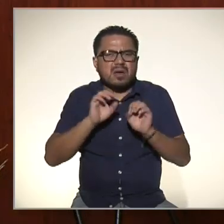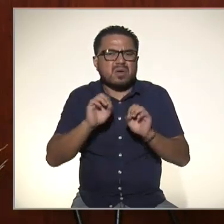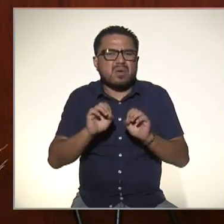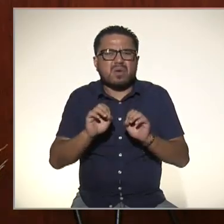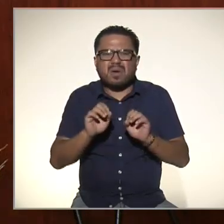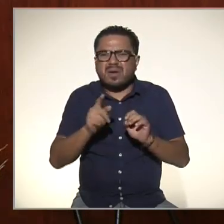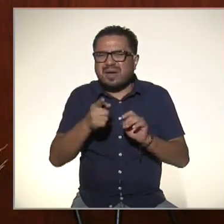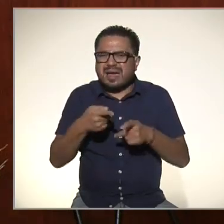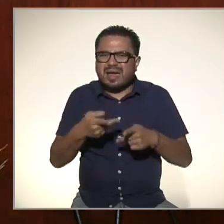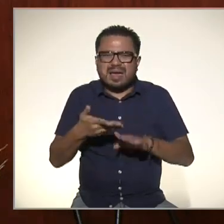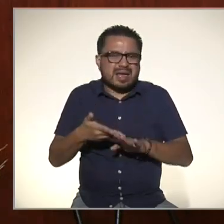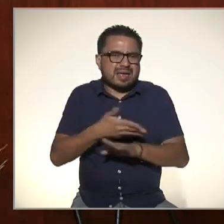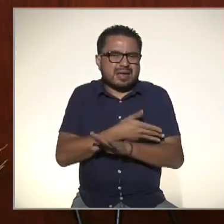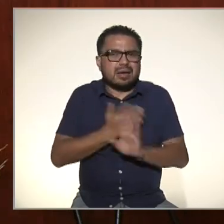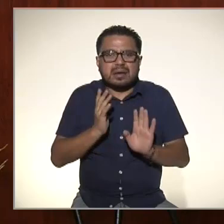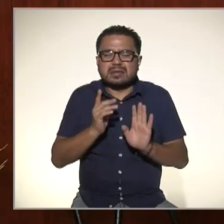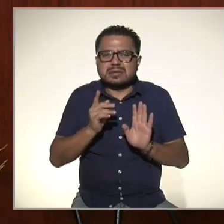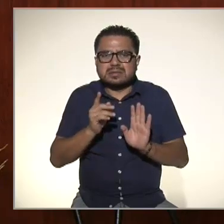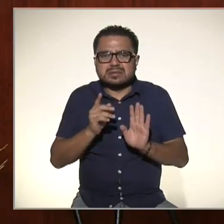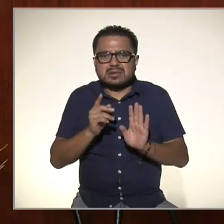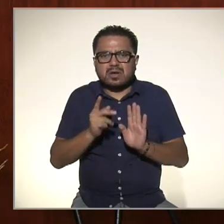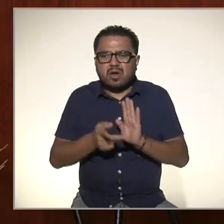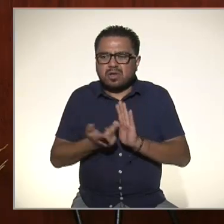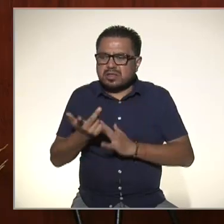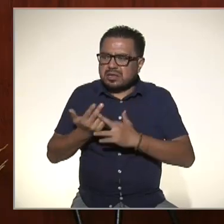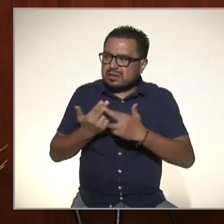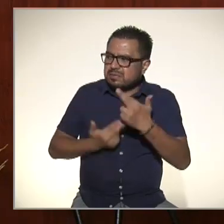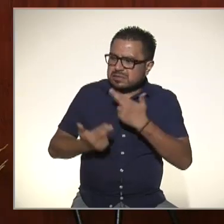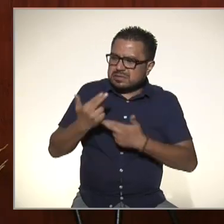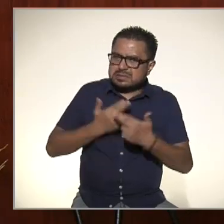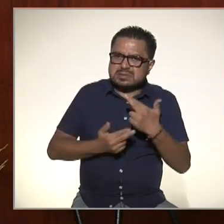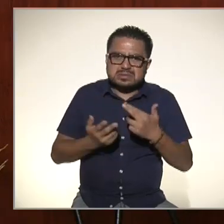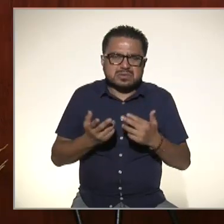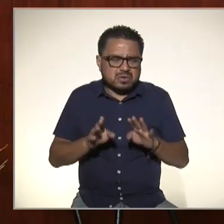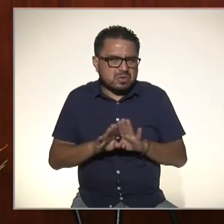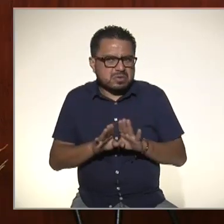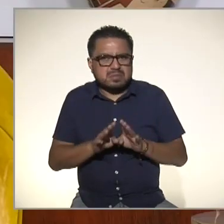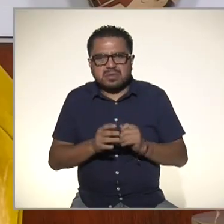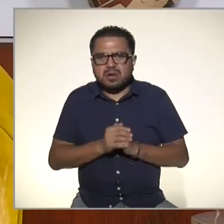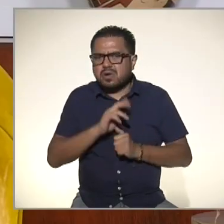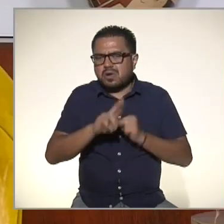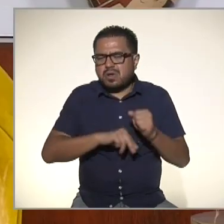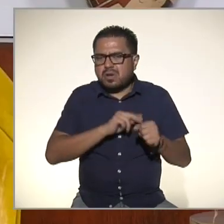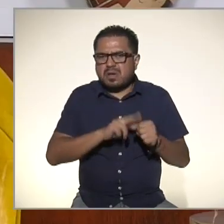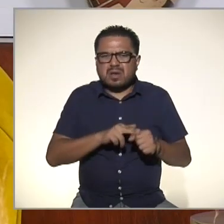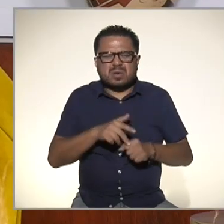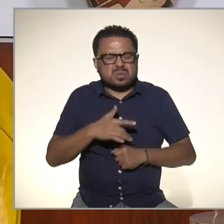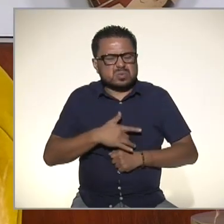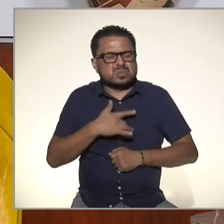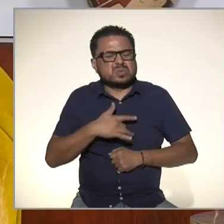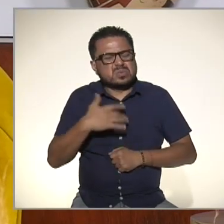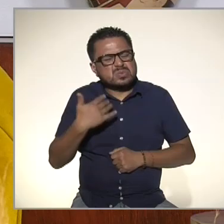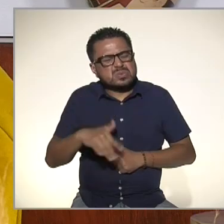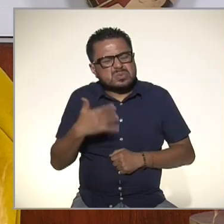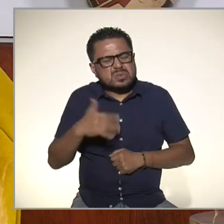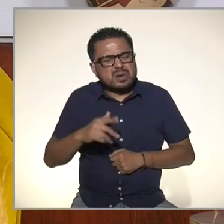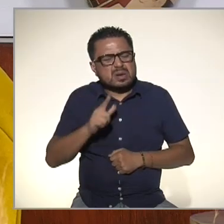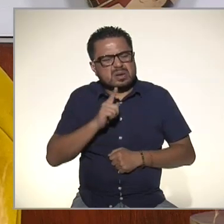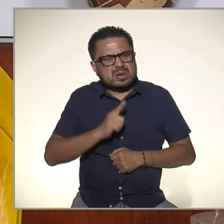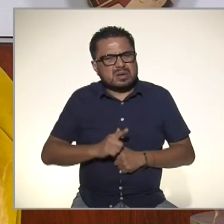anterógrada, como le llamamos, sino que sea hacia atrás, retrógrada. Ok. ¿Es normal que me arda al orinar después del